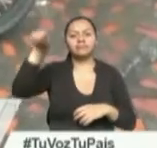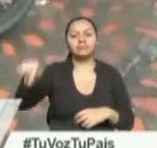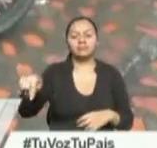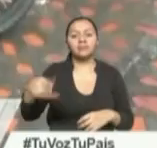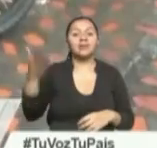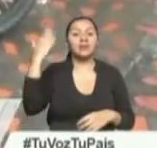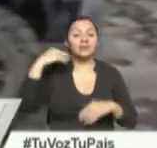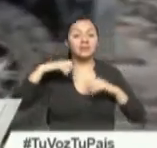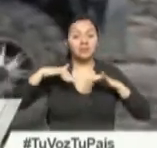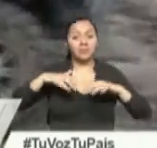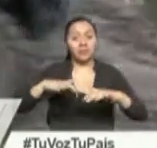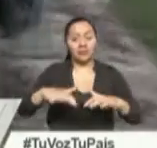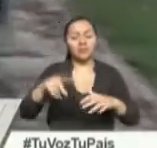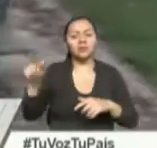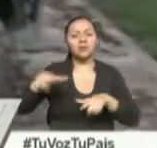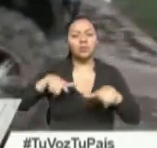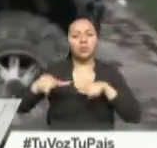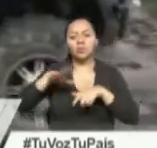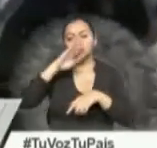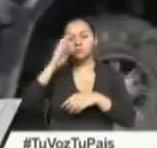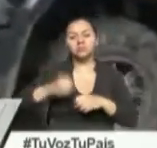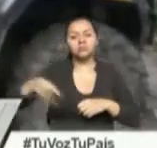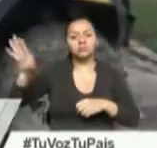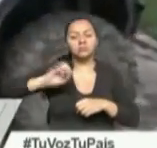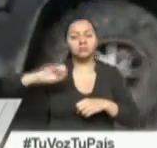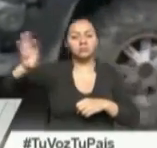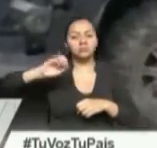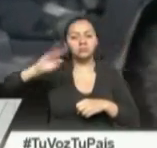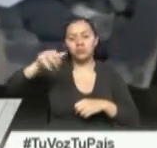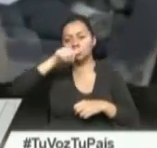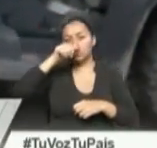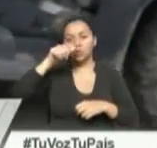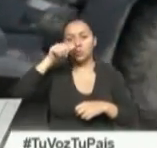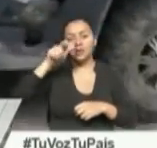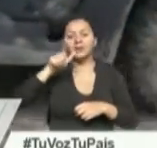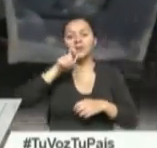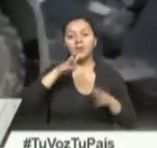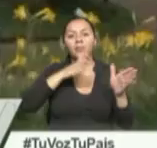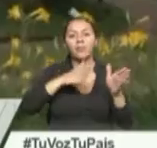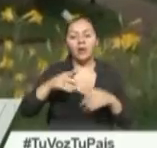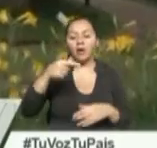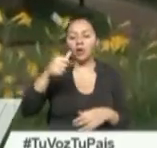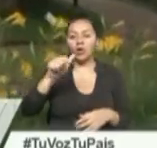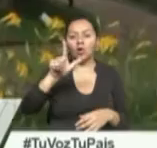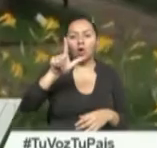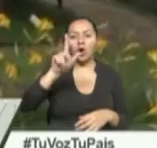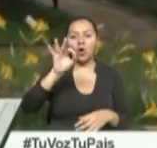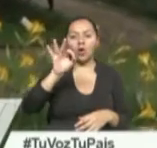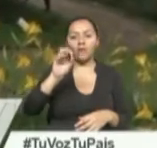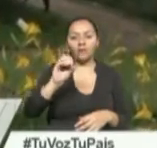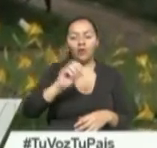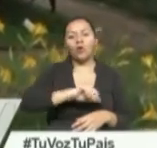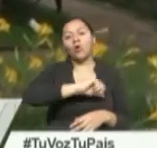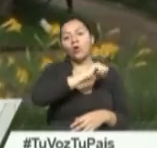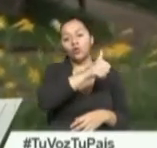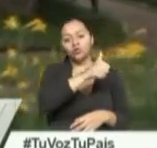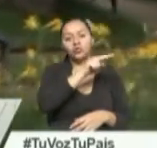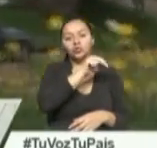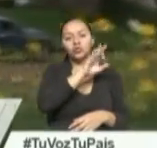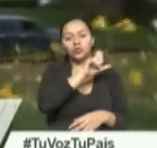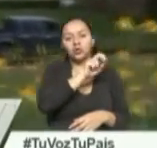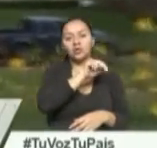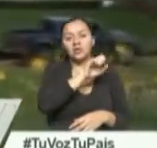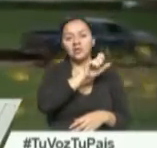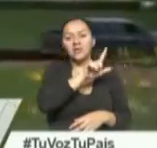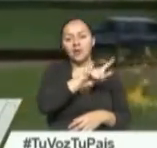pasado, Rodrigo operaba en la zona del Pacífico colombiano, enviado por el líder del Clan del Golfo, Antonio Usuga, alias Otoniel, para reactivar el tráfico